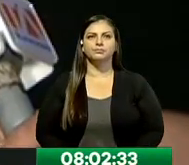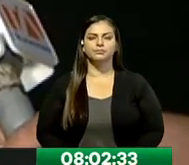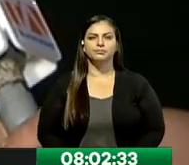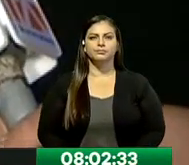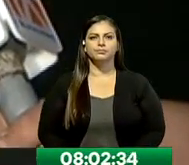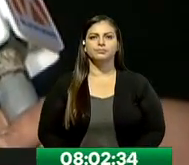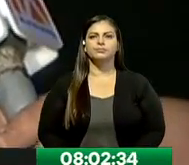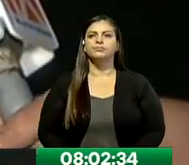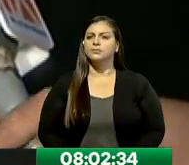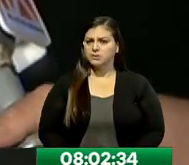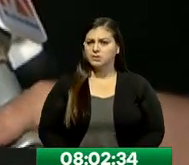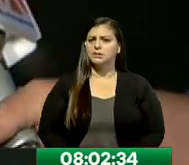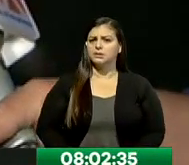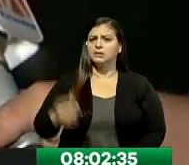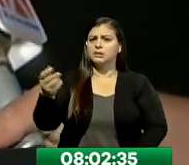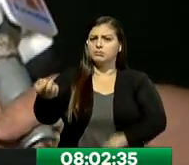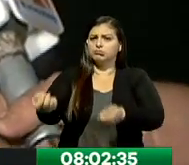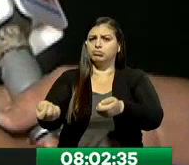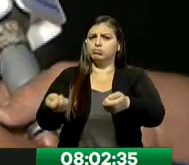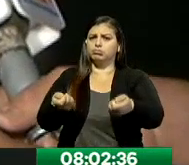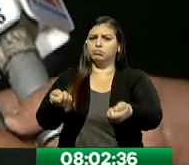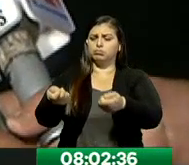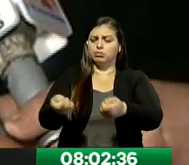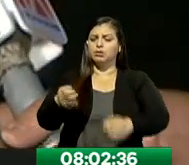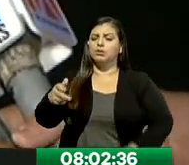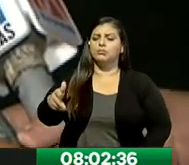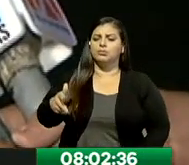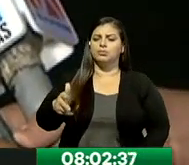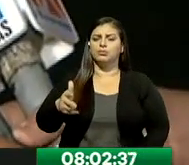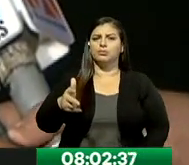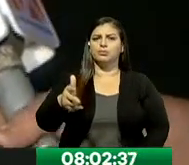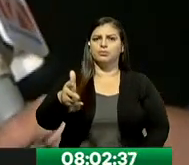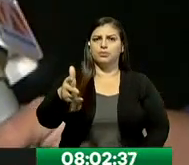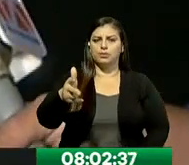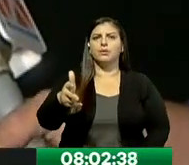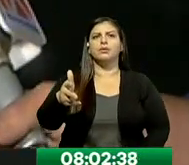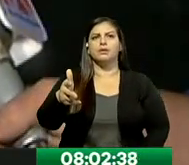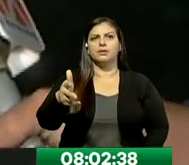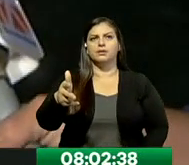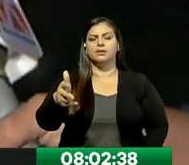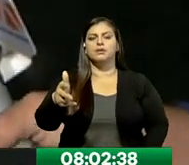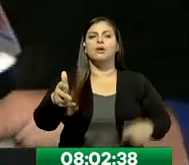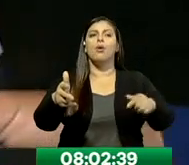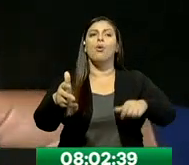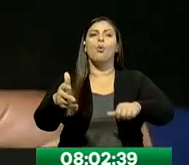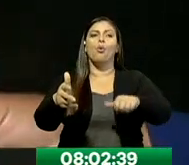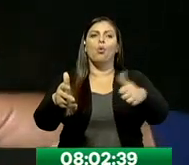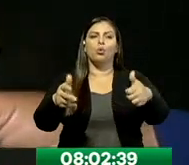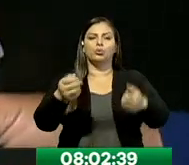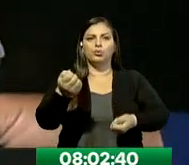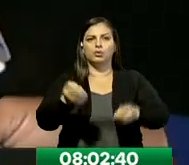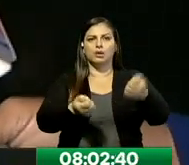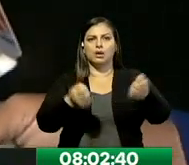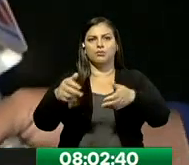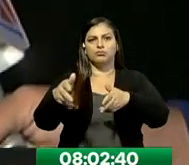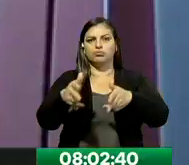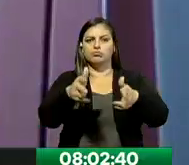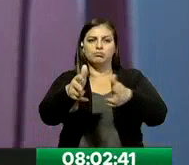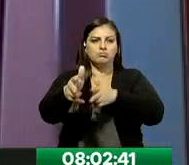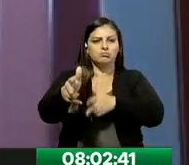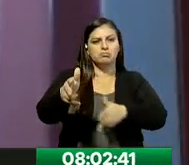por su carril derecho. De ahí lo pasan por la izquierda y comienzan a